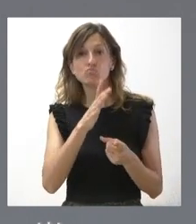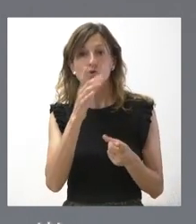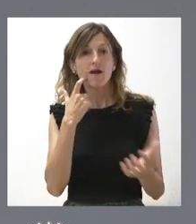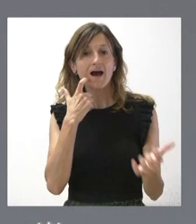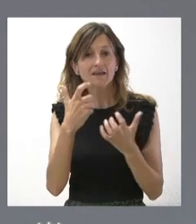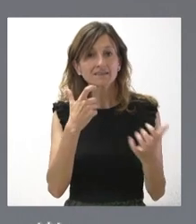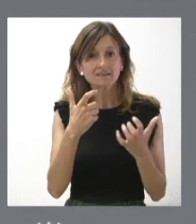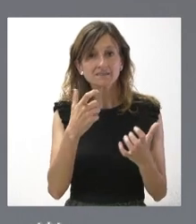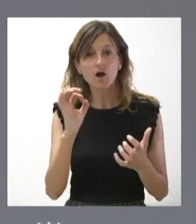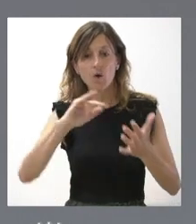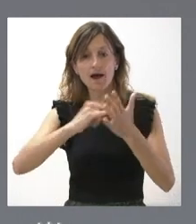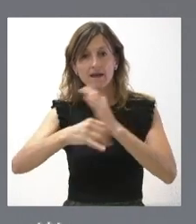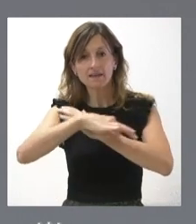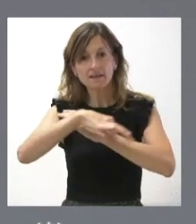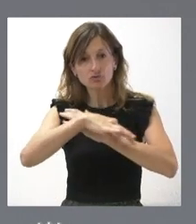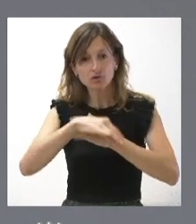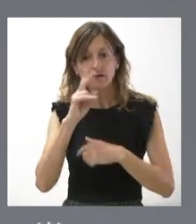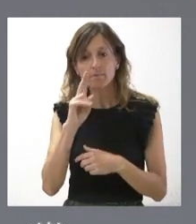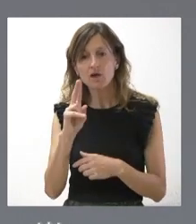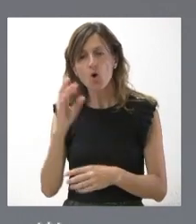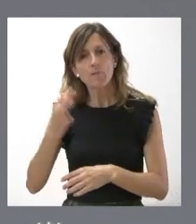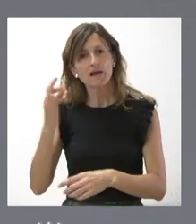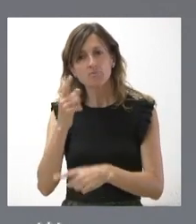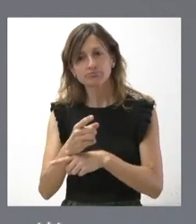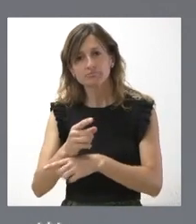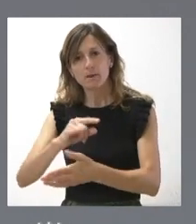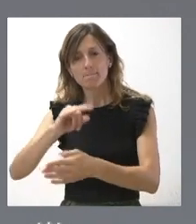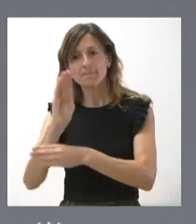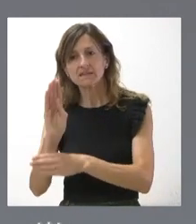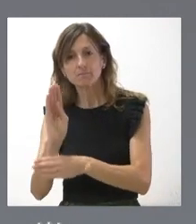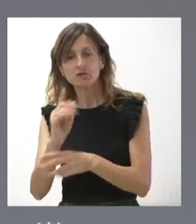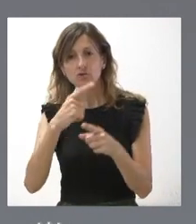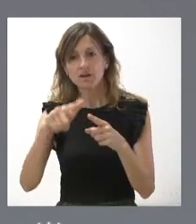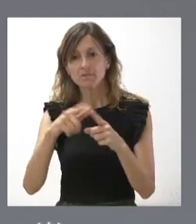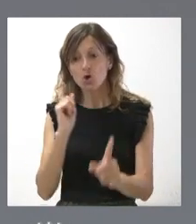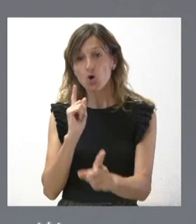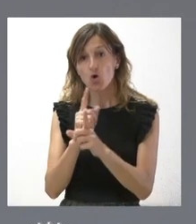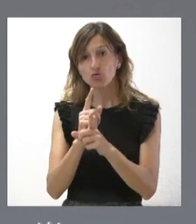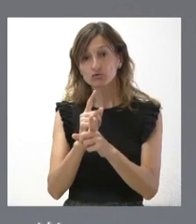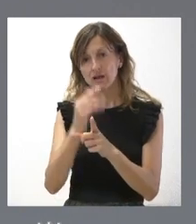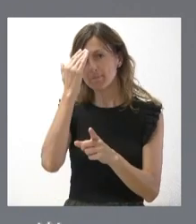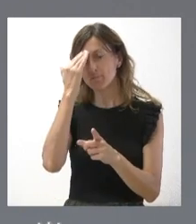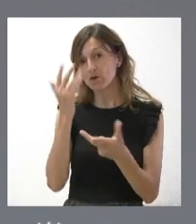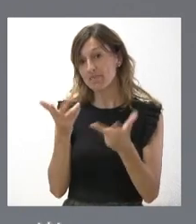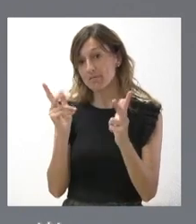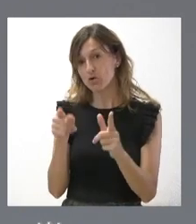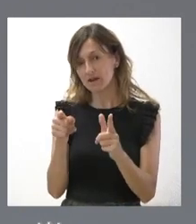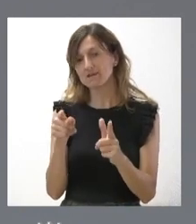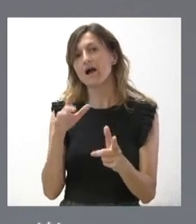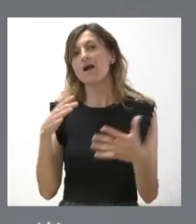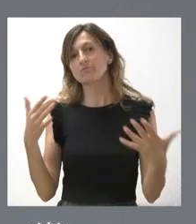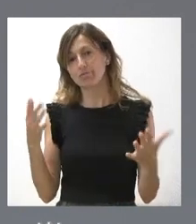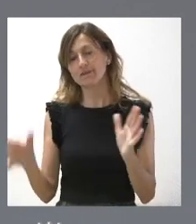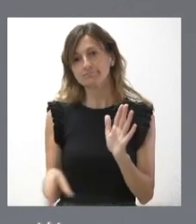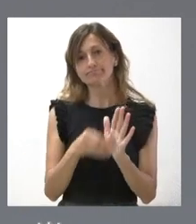artísticas o arquitectónicas que obliguen al mantenimiento de elementos contrarios a la memoria democrática, habrá de